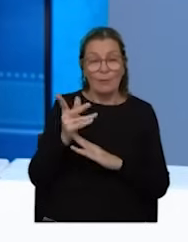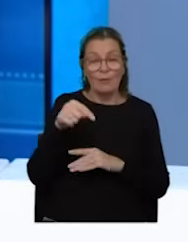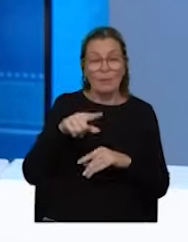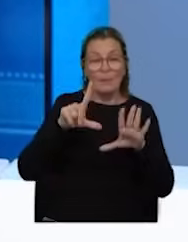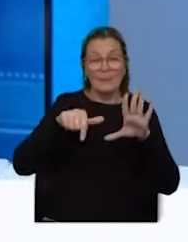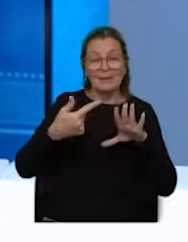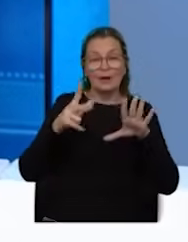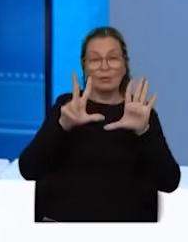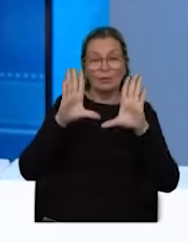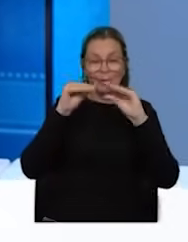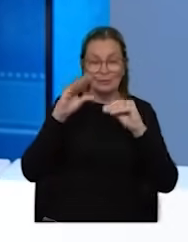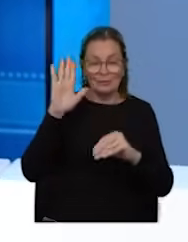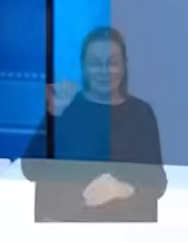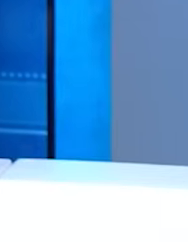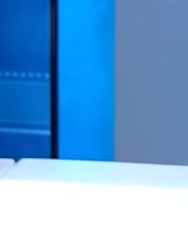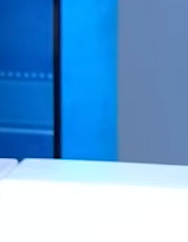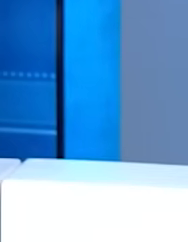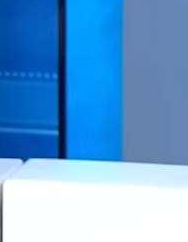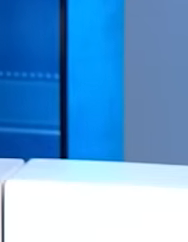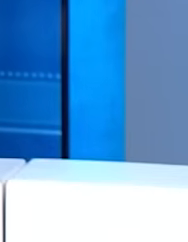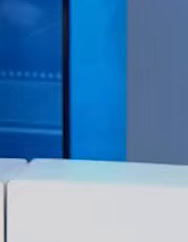mañana a las 20 horas que pasen bien chao